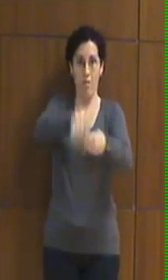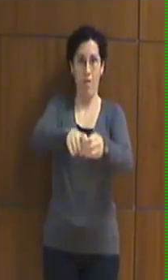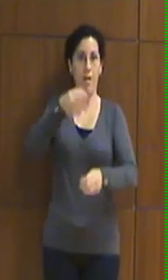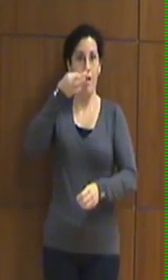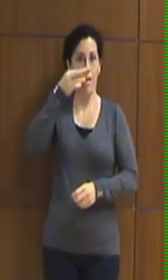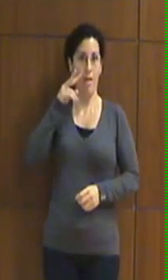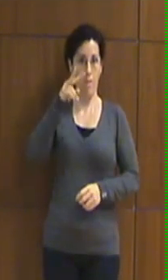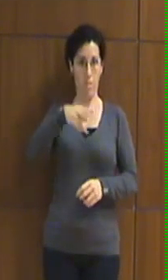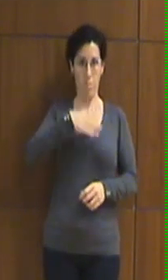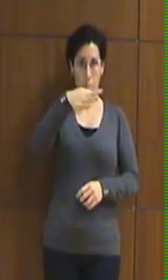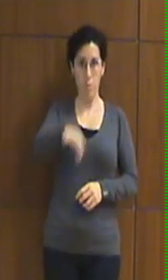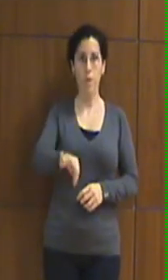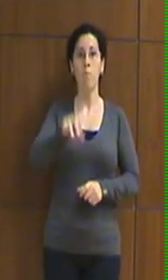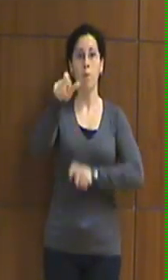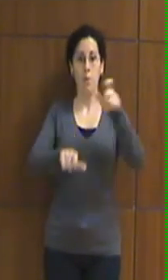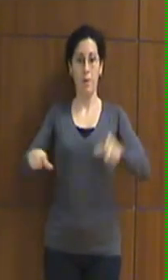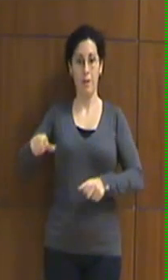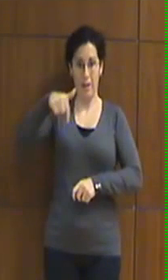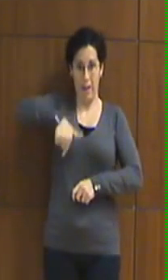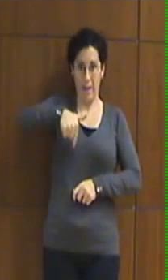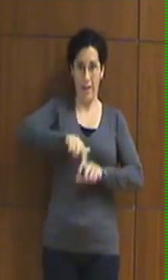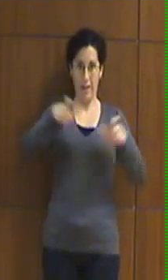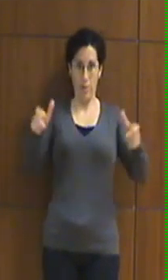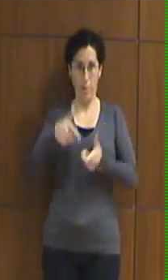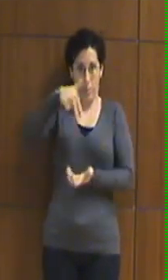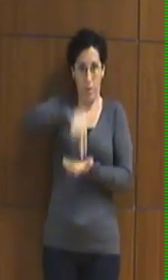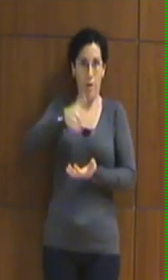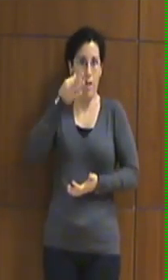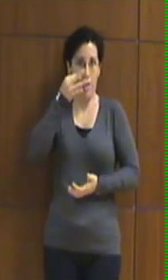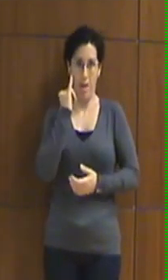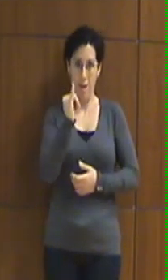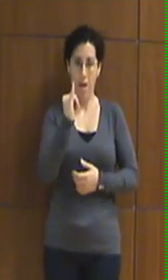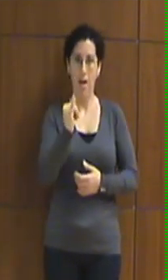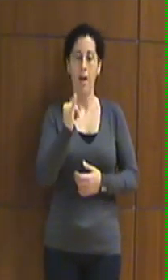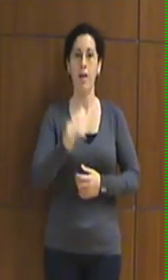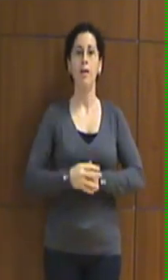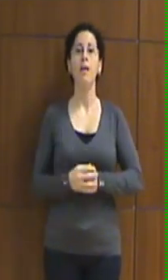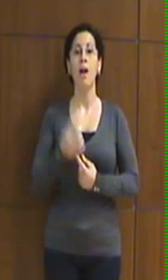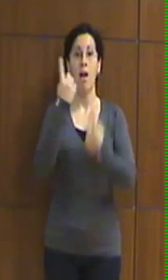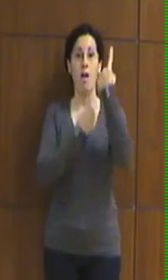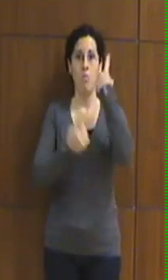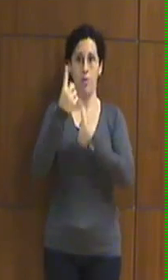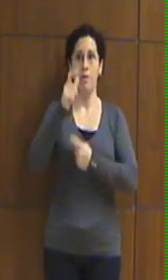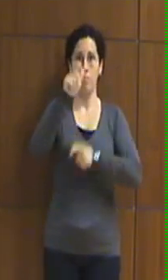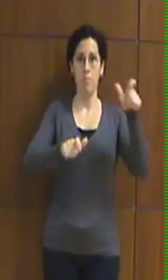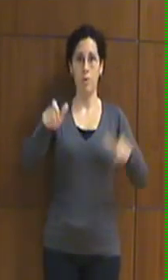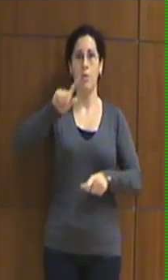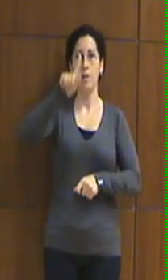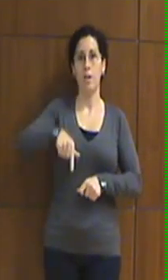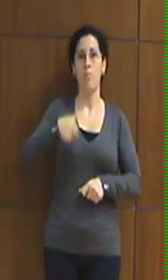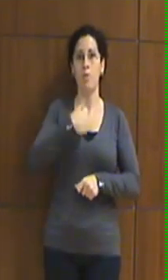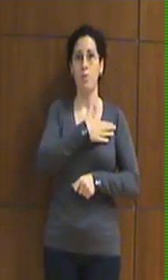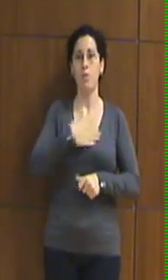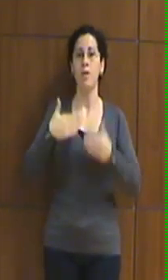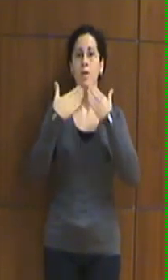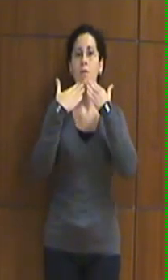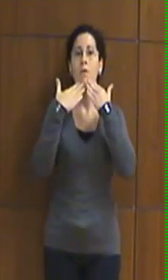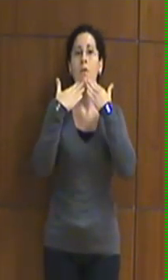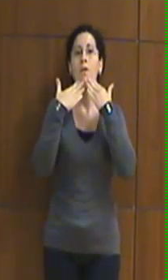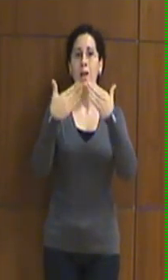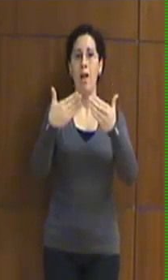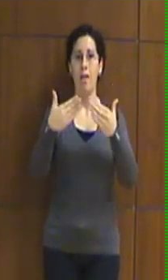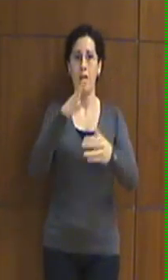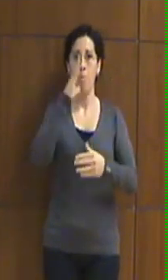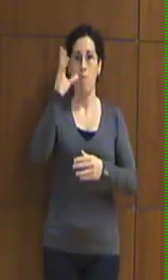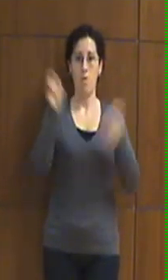de todos los que están presentes, también de algunas personas que han venido insignes a saludarnos